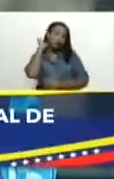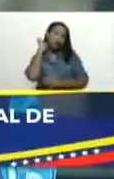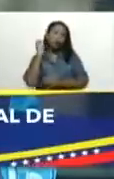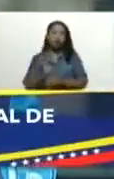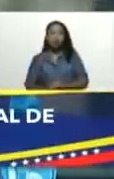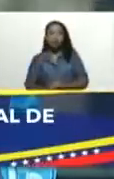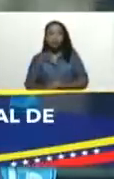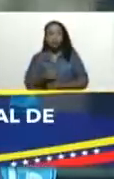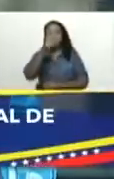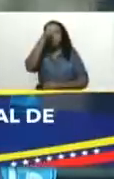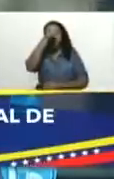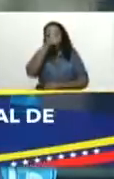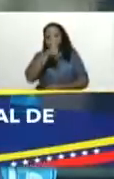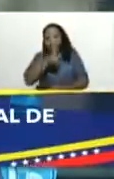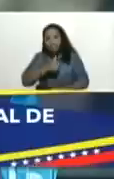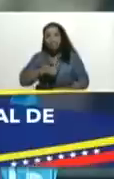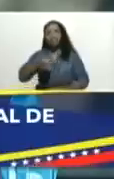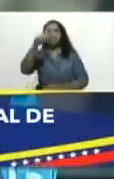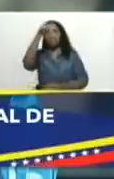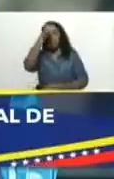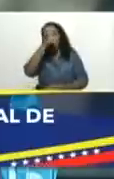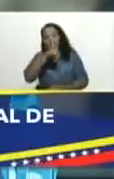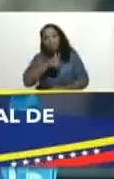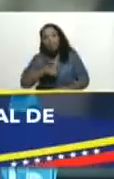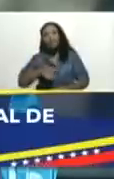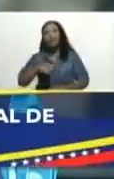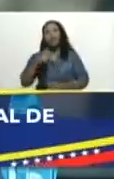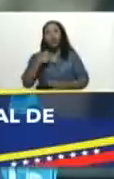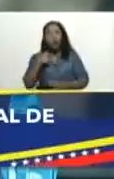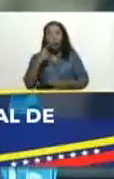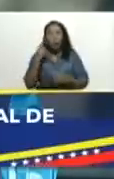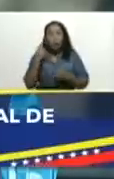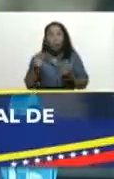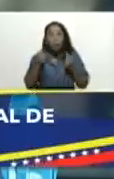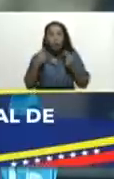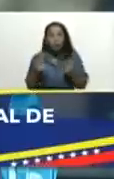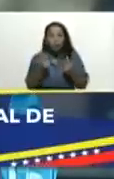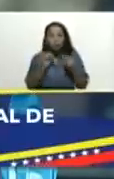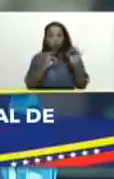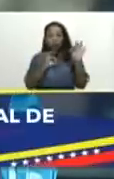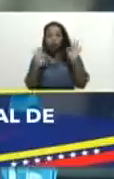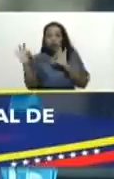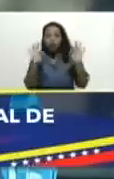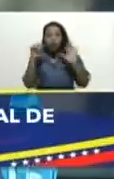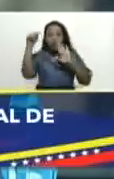con paciencia, con mucha intuición y profundidad,